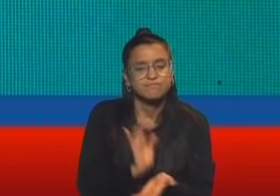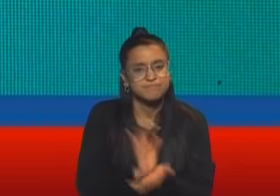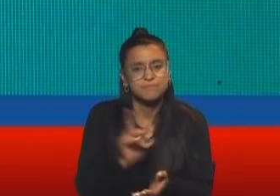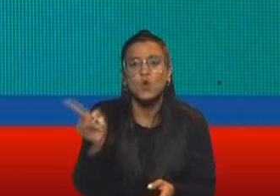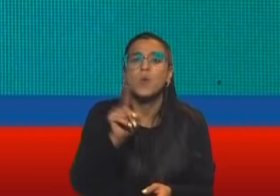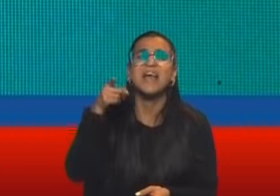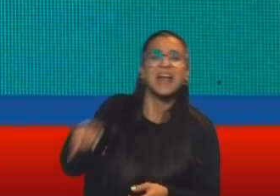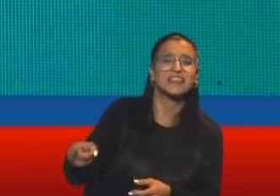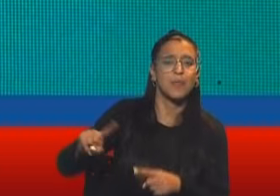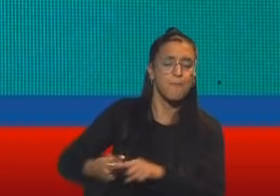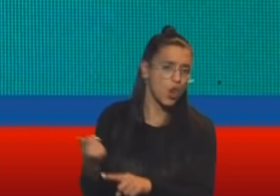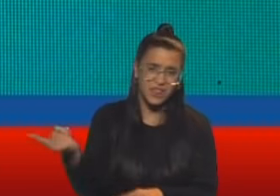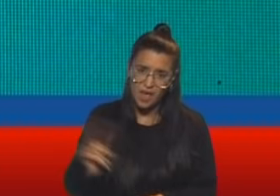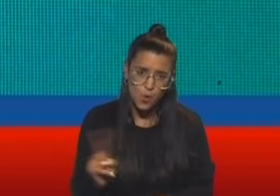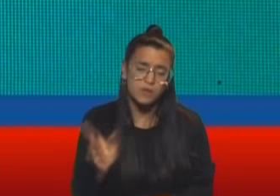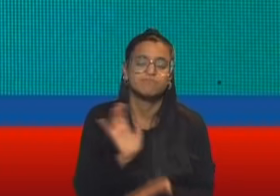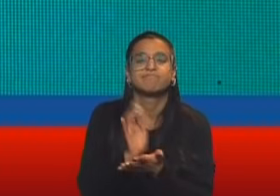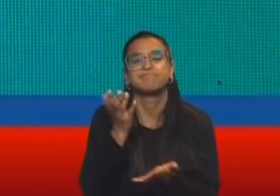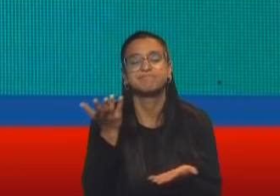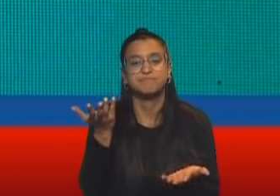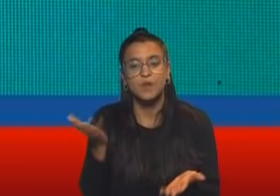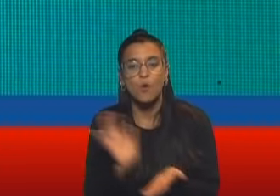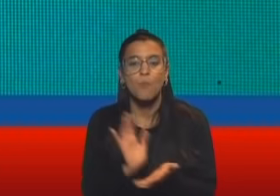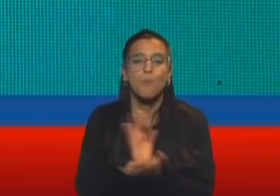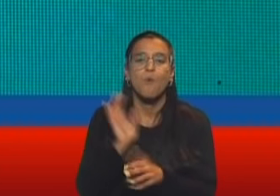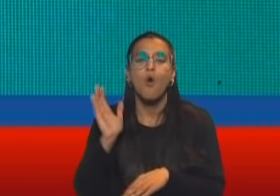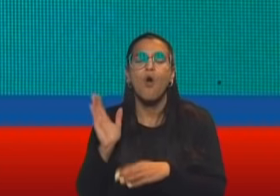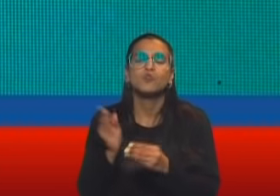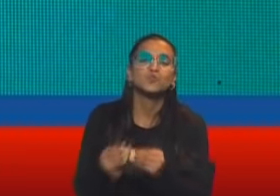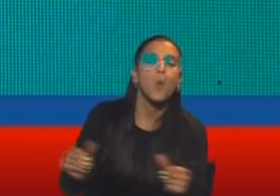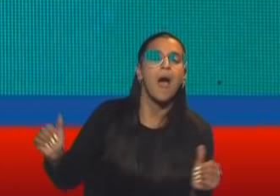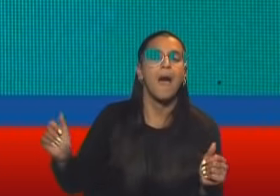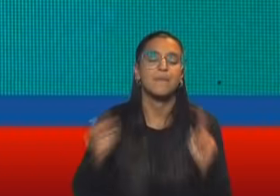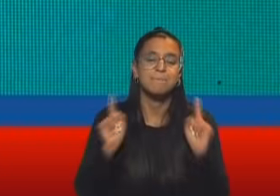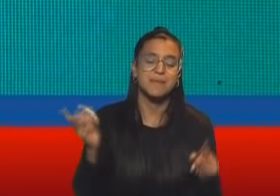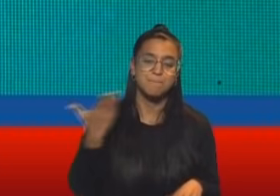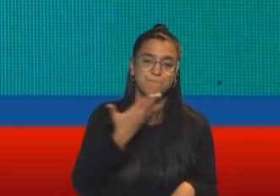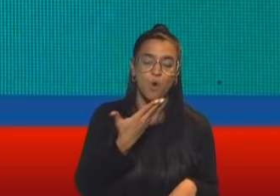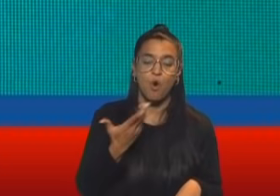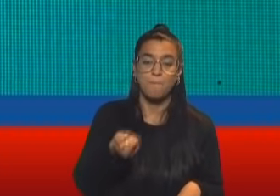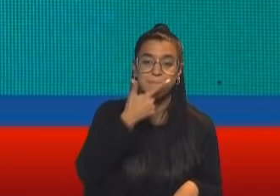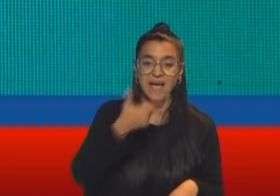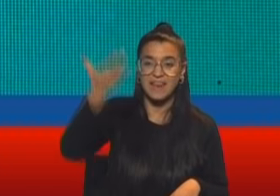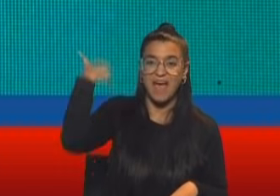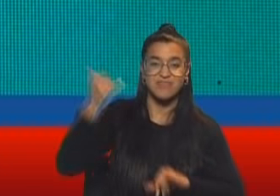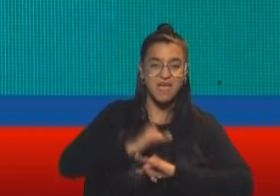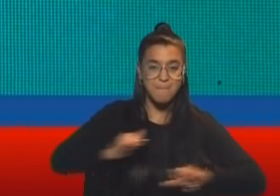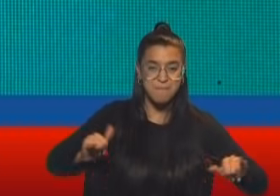que la antipolítica, que esta cosa, si querés, lavada que presentaba el gobierno de Mauricio en su campaña anterior.